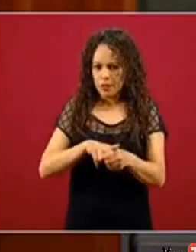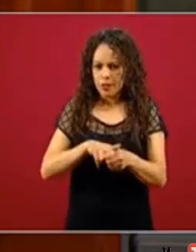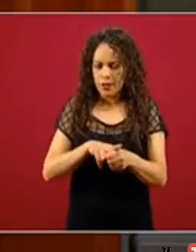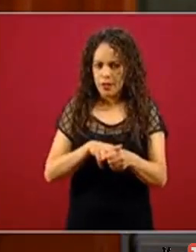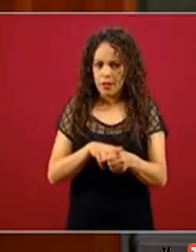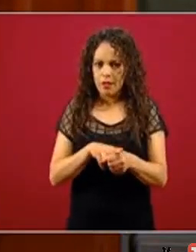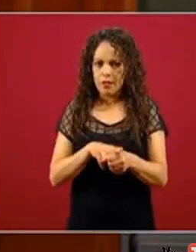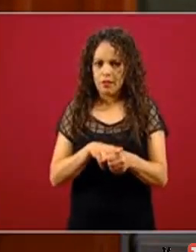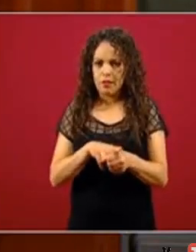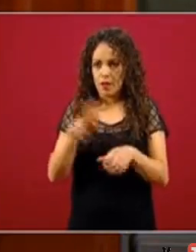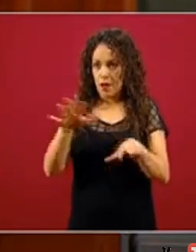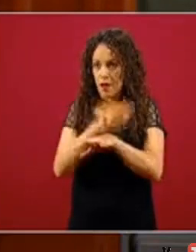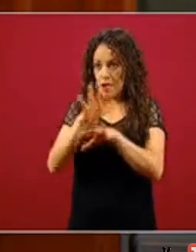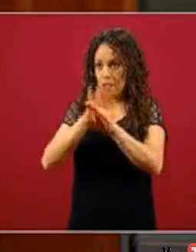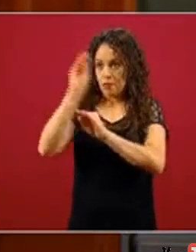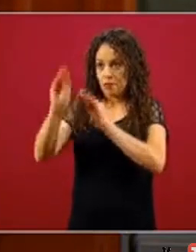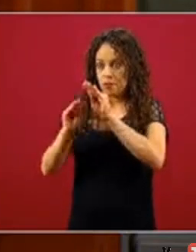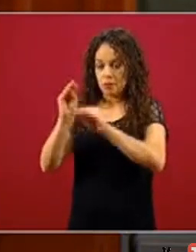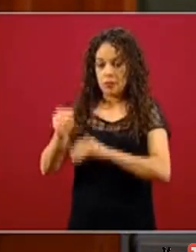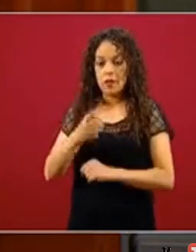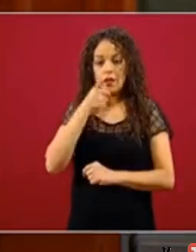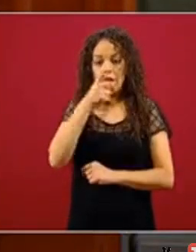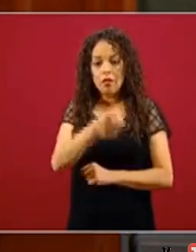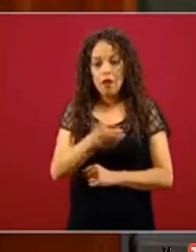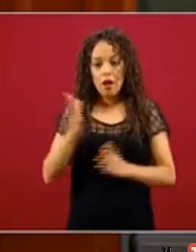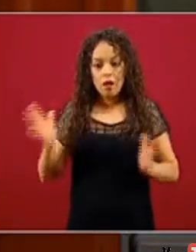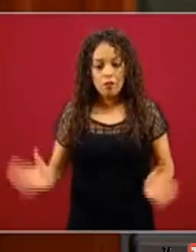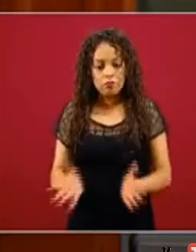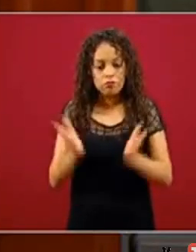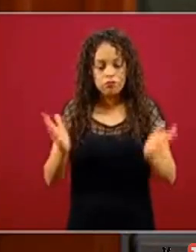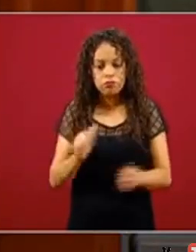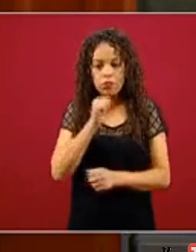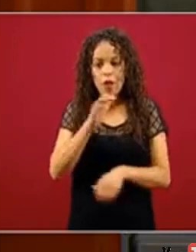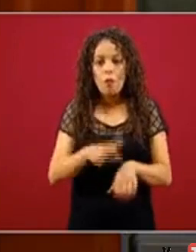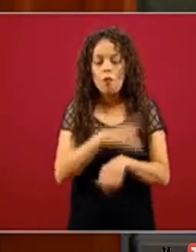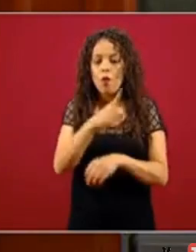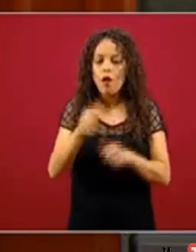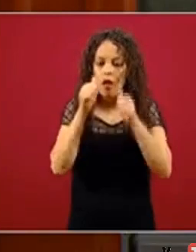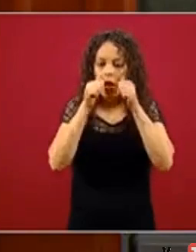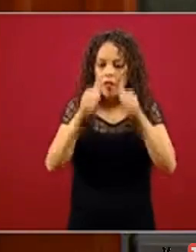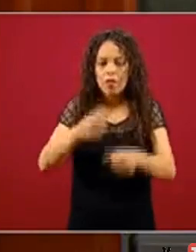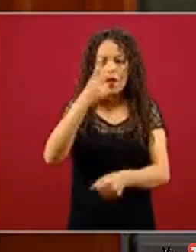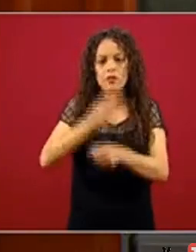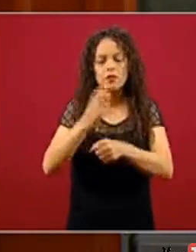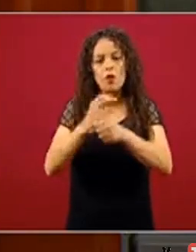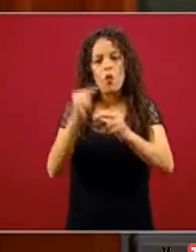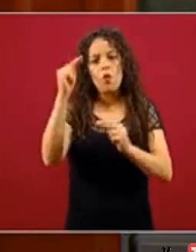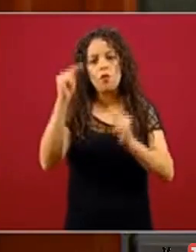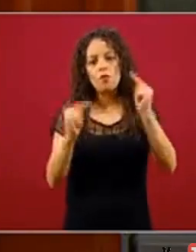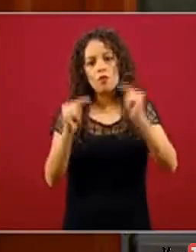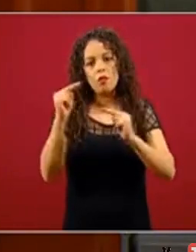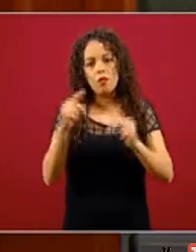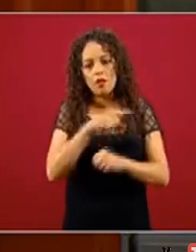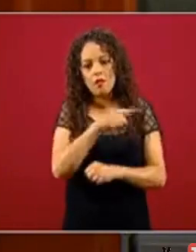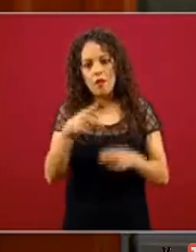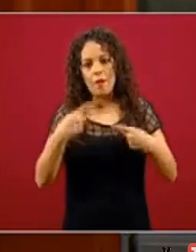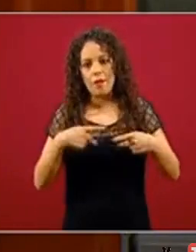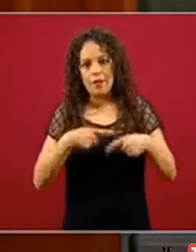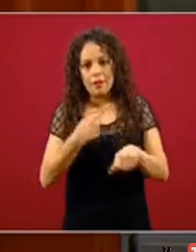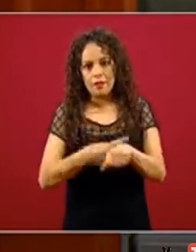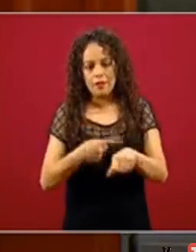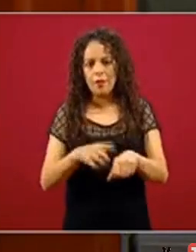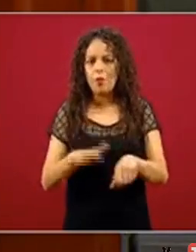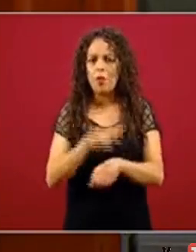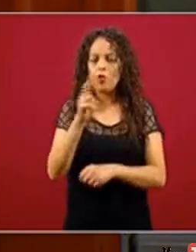nos mencionan que no se le ha dado ese impulso porque es una atención de segundo nivel a los pacientes y por qué no se ha utilizado también para el